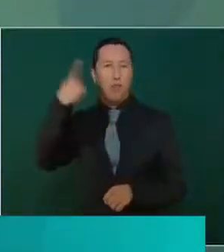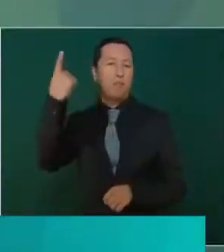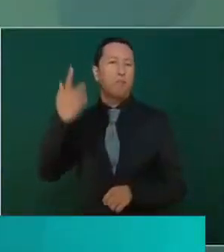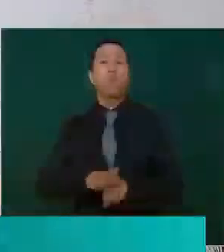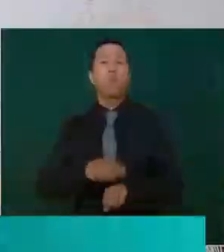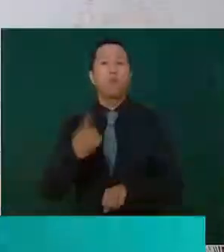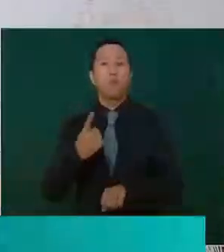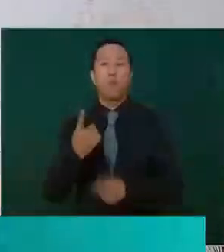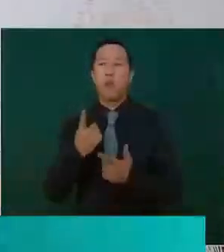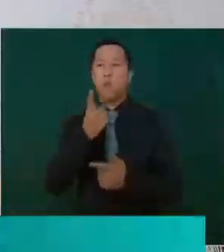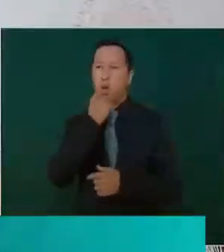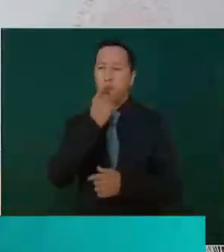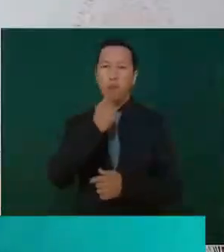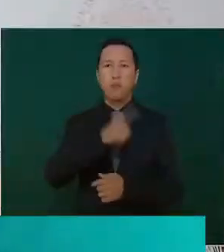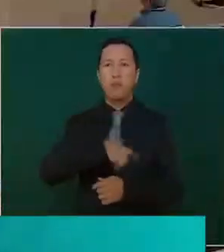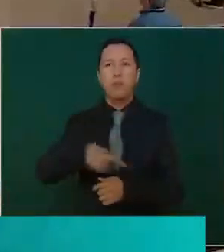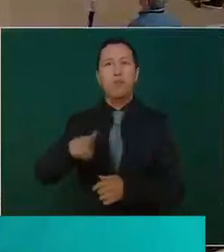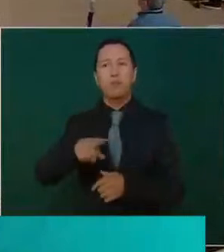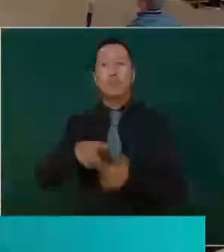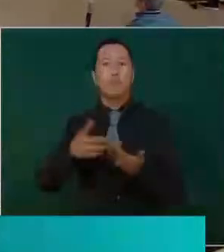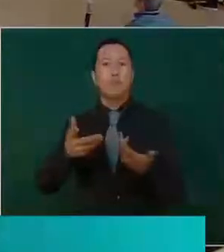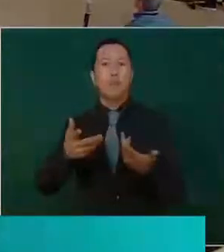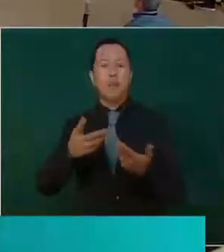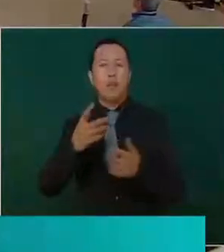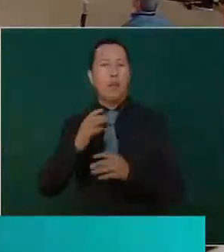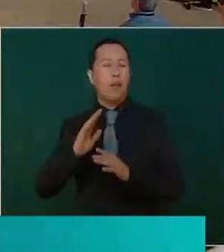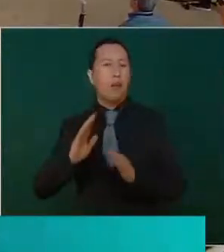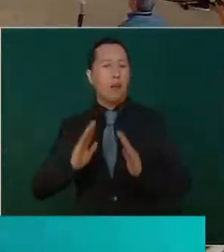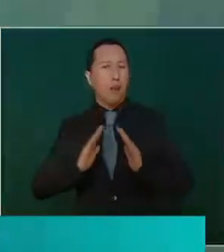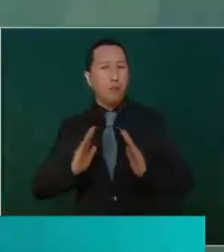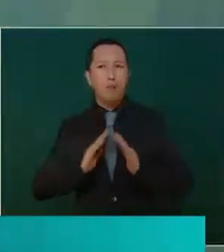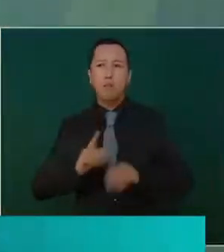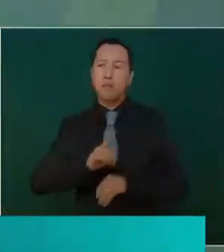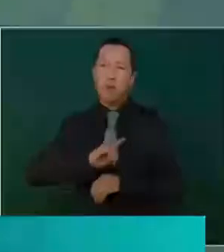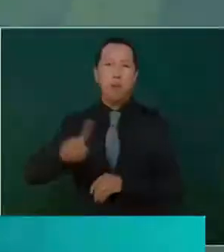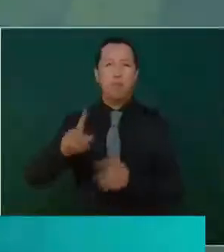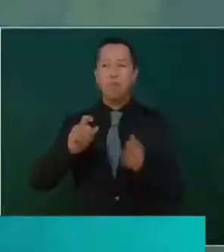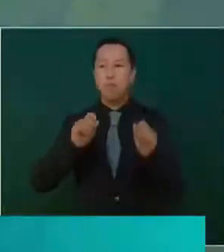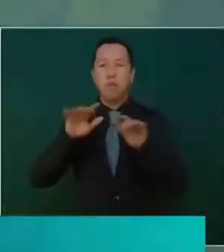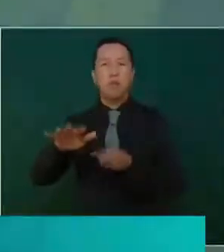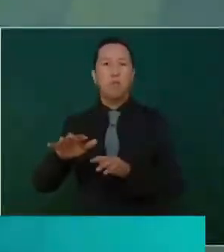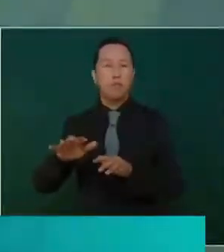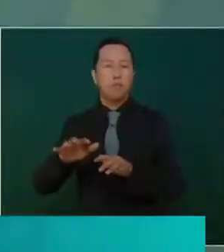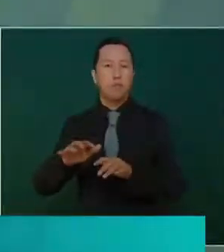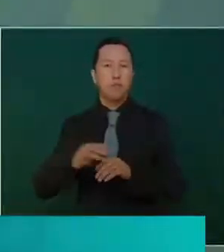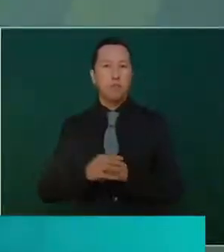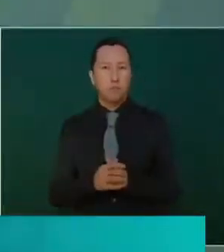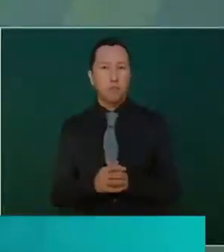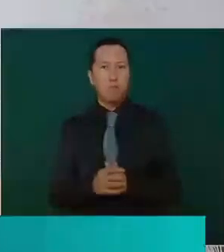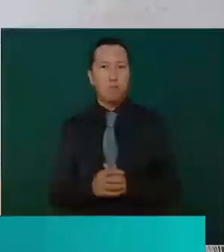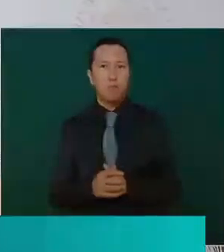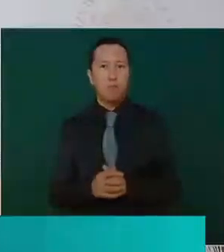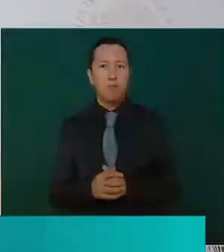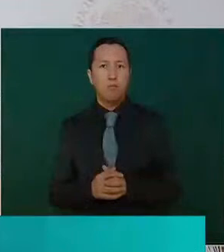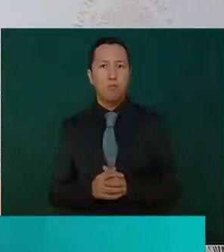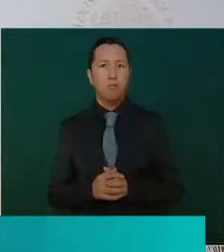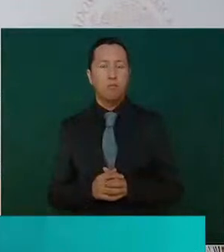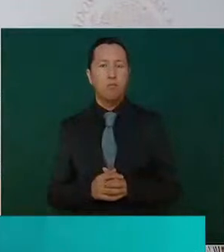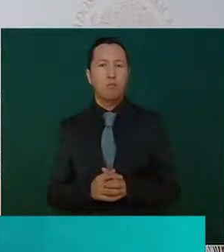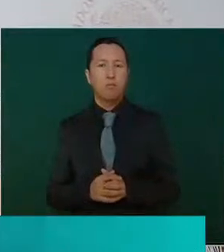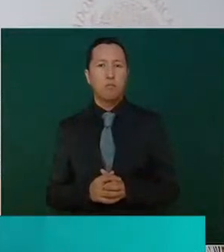robo. Dicen que yo no estoy tomando en cuenta el golpe de Estado,